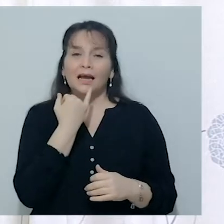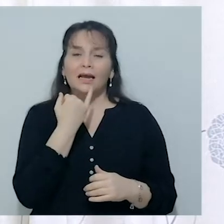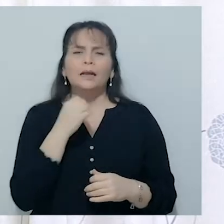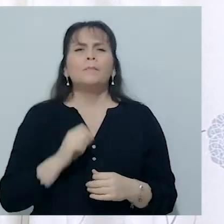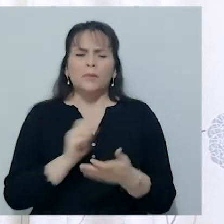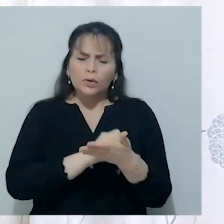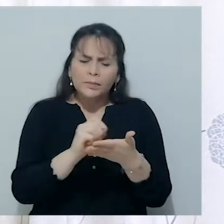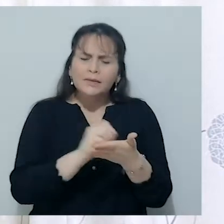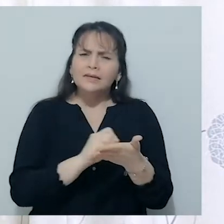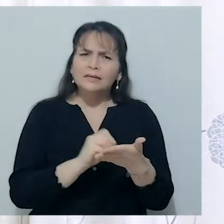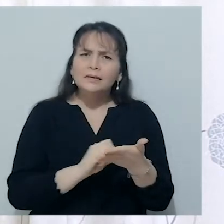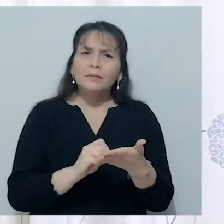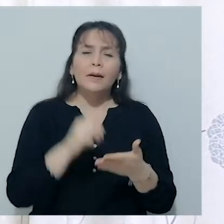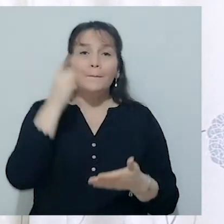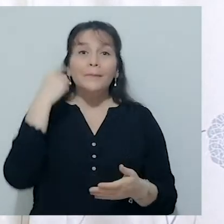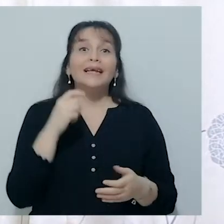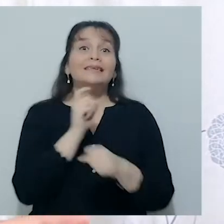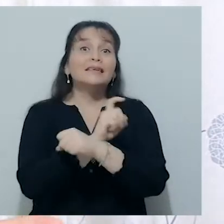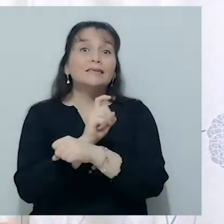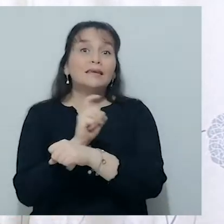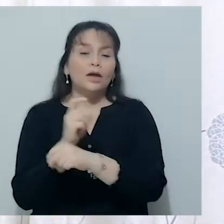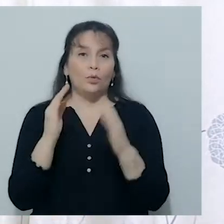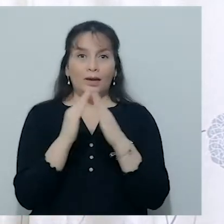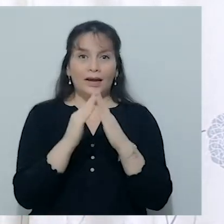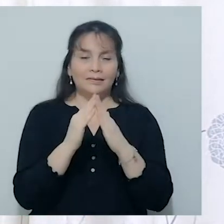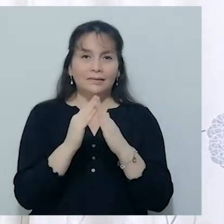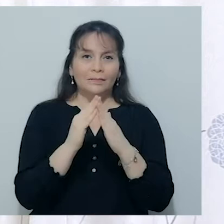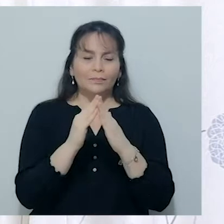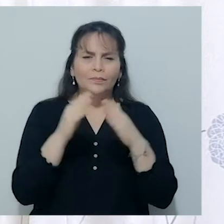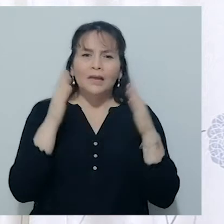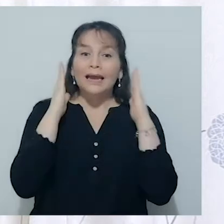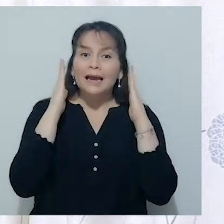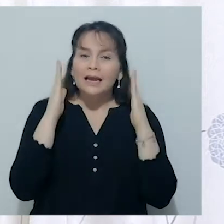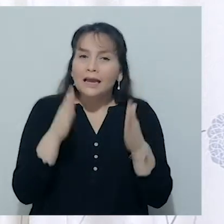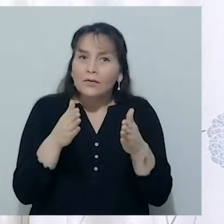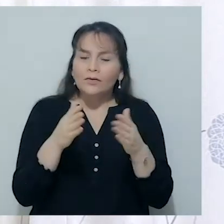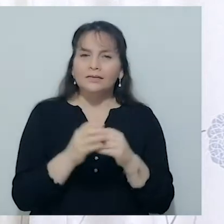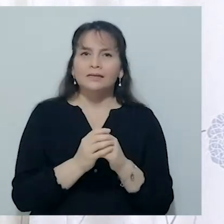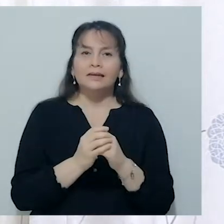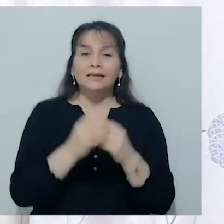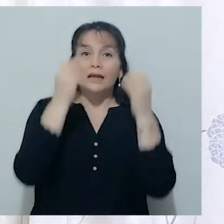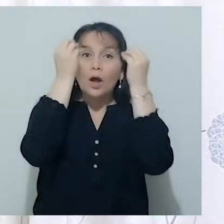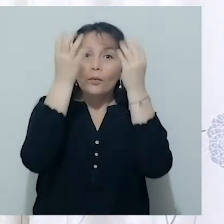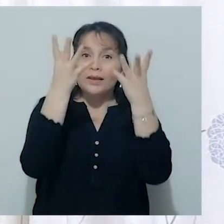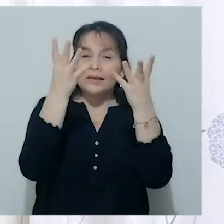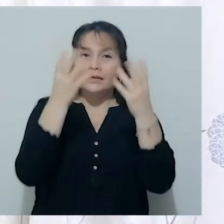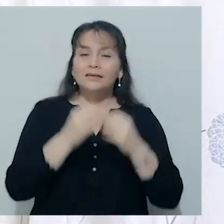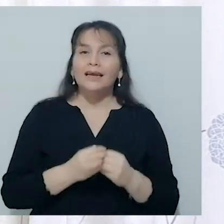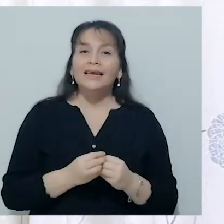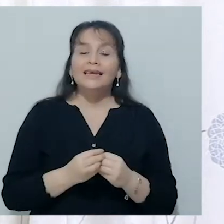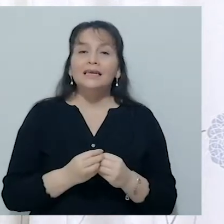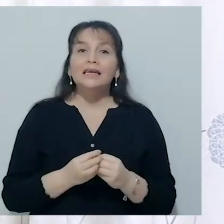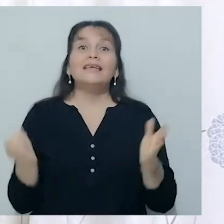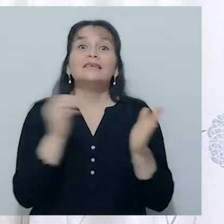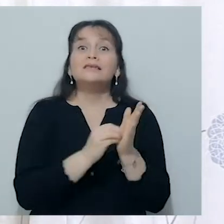y se redacta para que sea enseñado en el hogar. El énfasis recae en la obediencia y